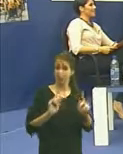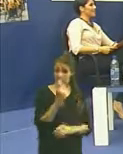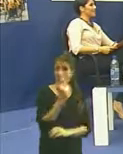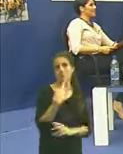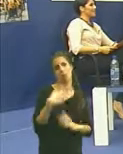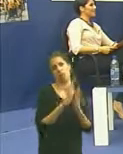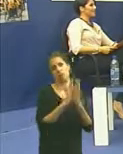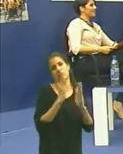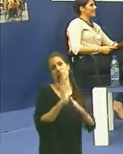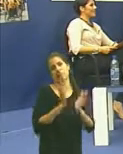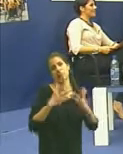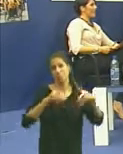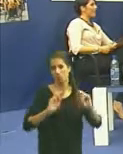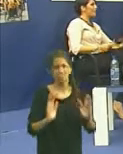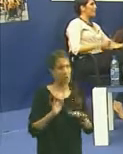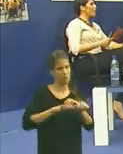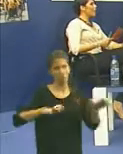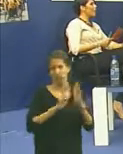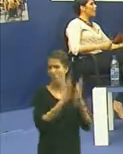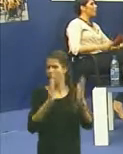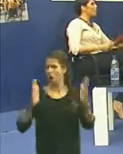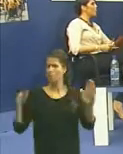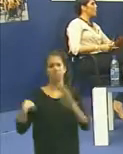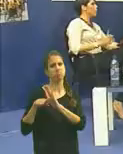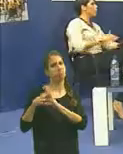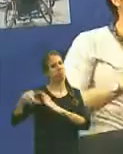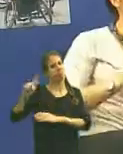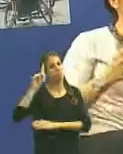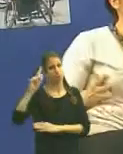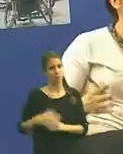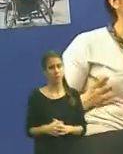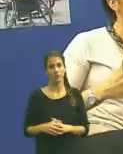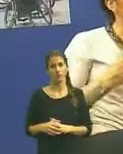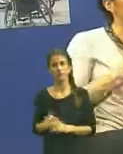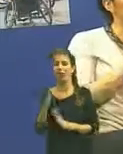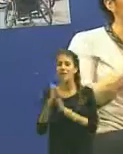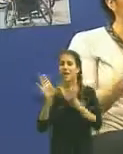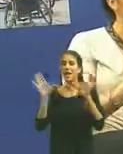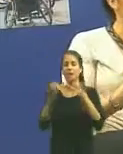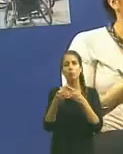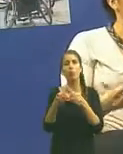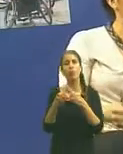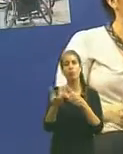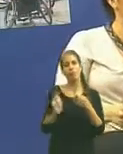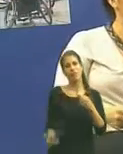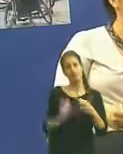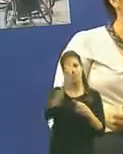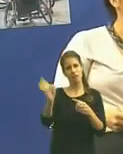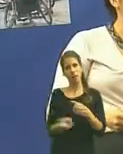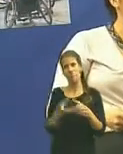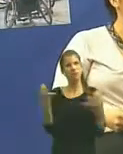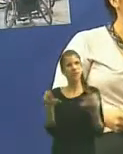caso, no es lo común. Hablabas antes de un equipo multidisciplinar. ¿A qué nos estamos refiriendo en concreto con un